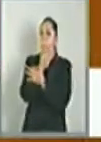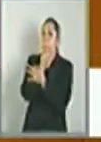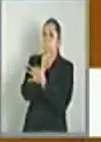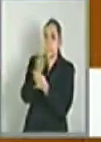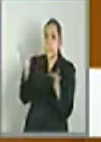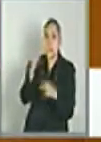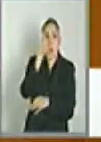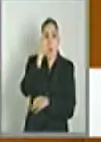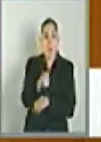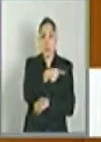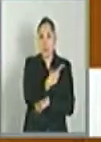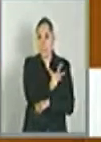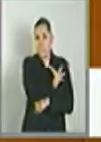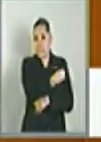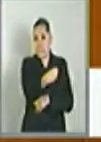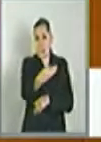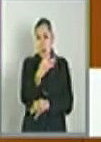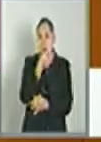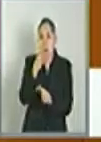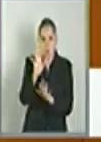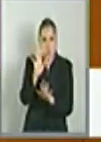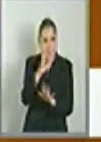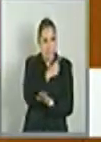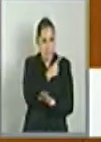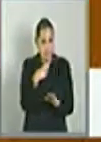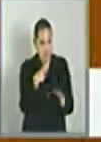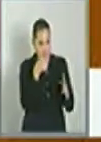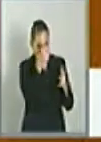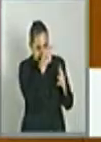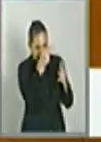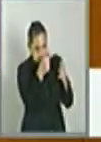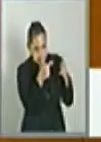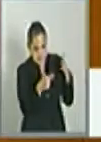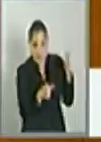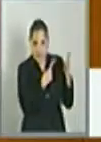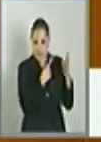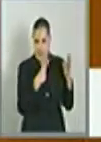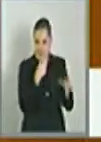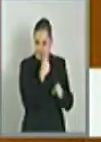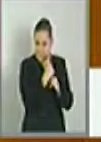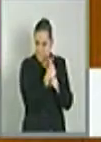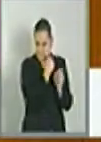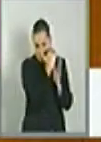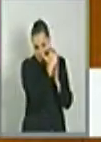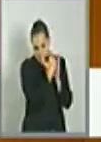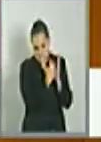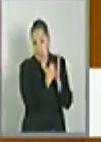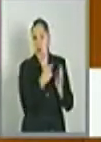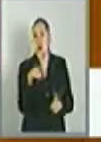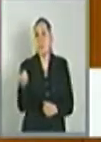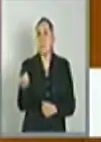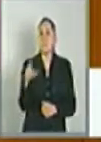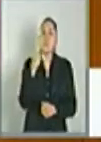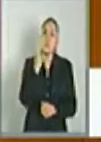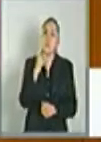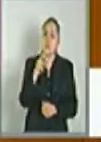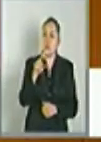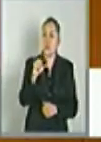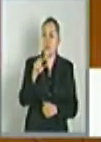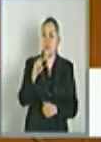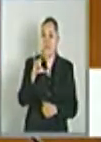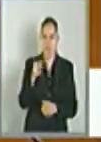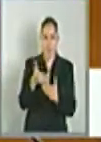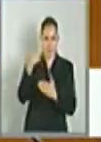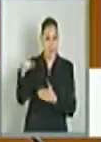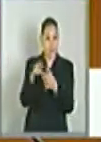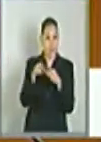por el virus de la influenza. Y es cierto, señalaba el diputado Daniel Ávila lo que sucedió en el 2009 en México,